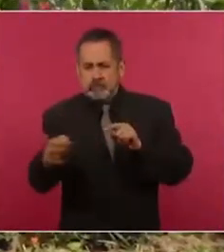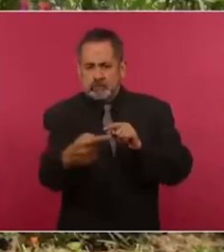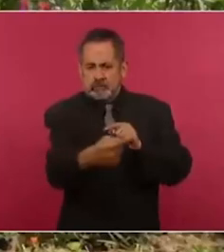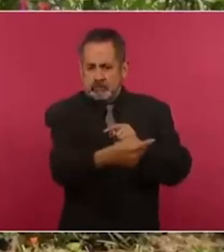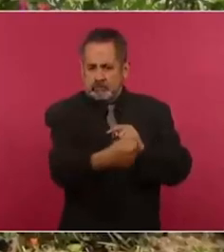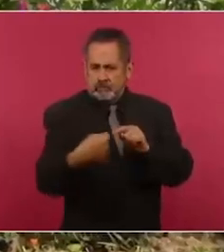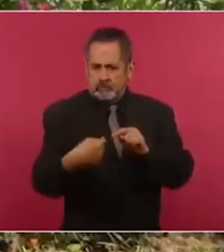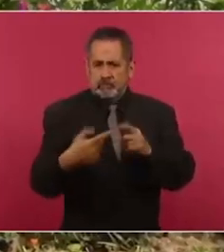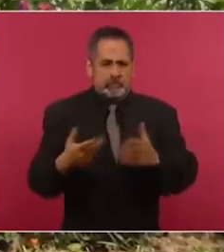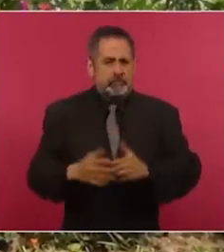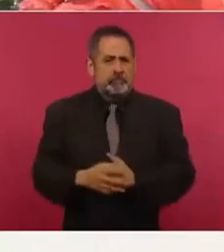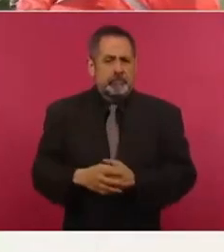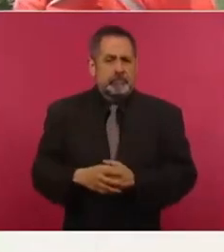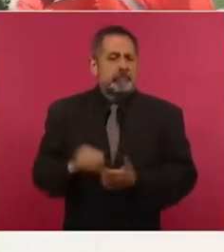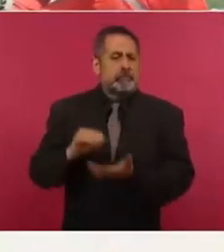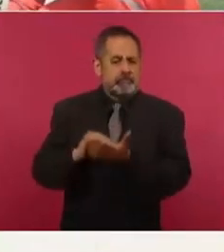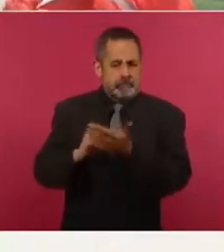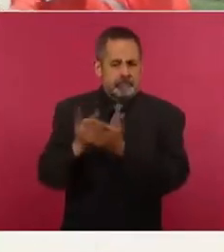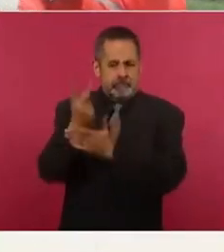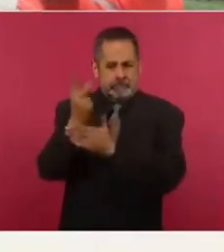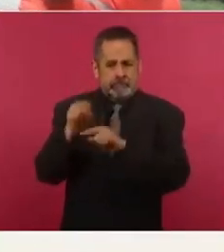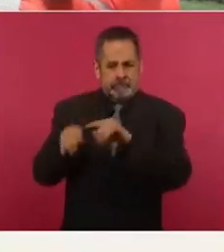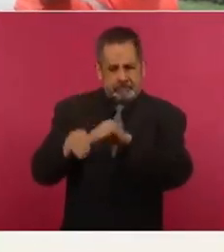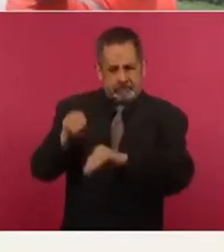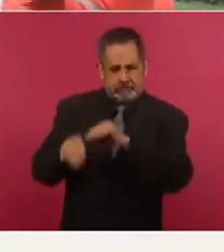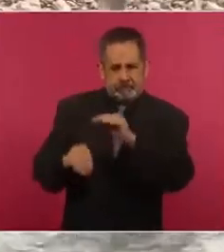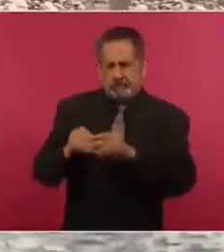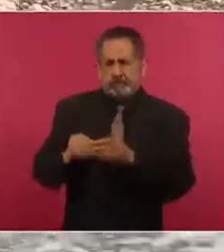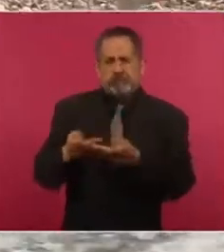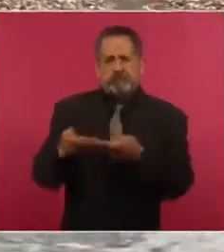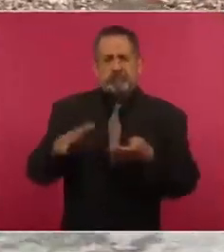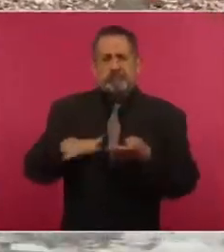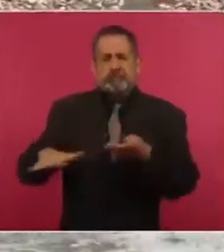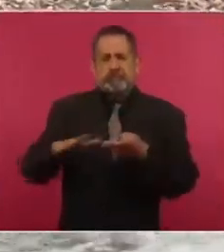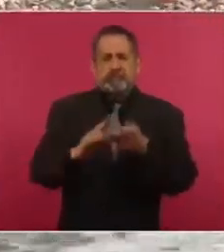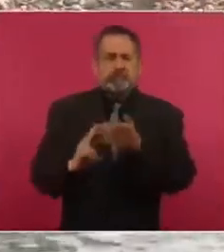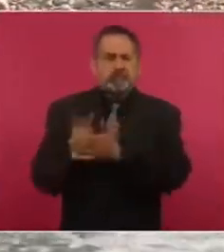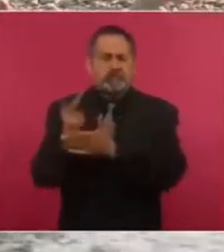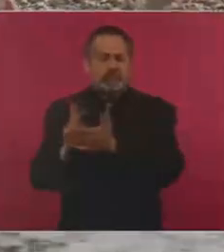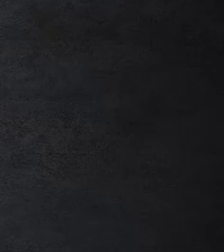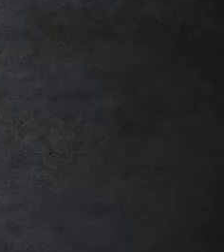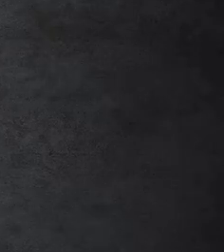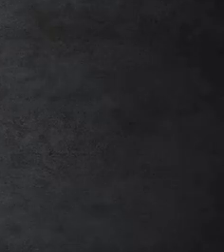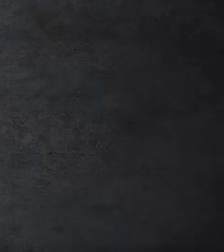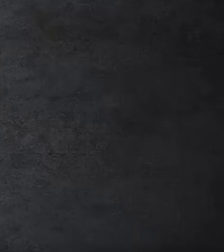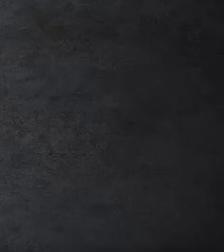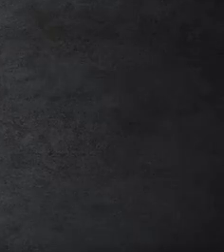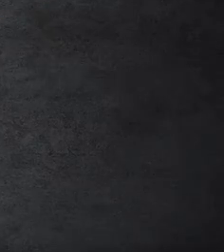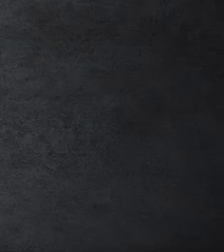Continúa el traslado de plantas de ornato desde el vivero hasta las áreas verdes de la refinería Olmeca.